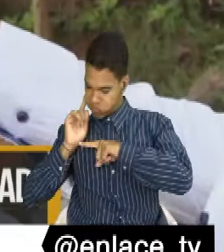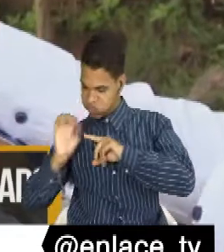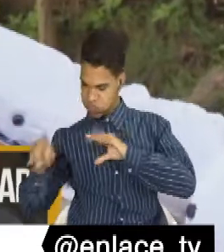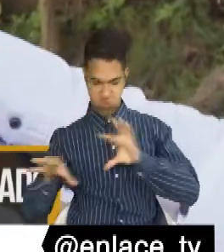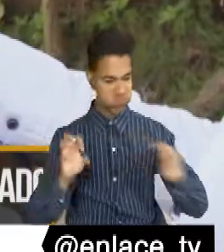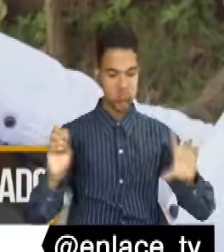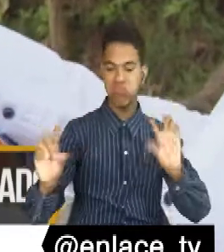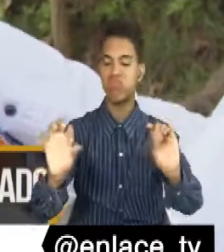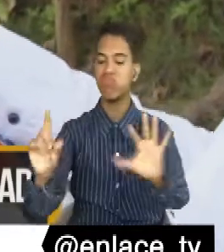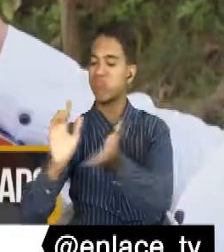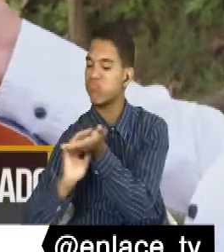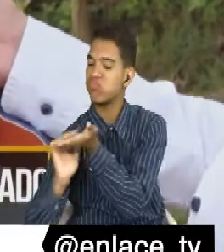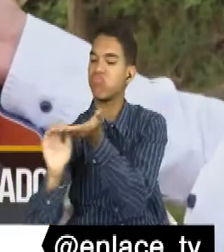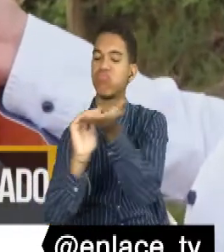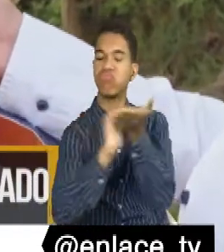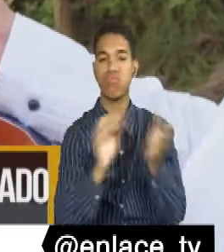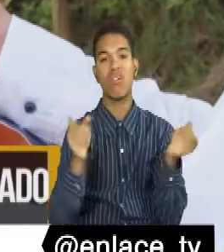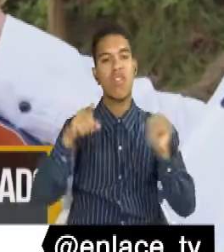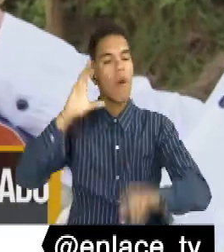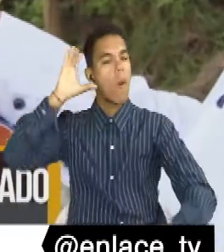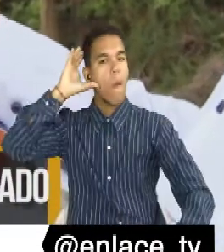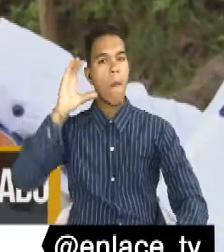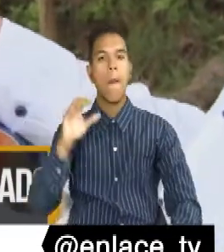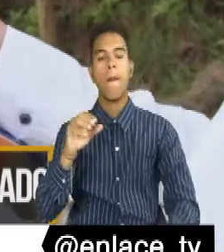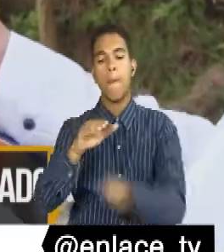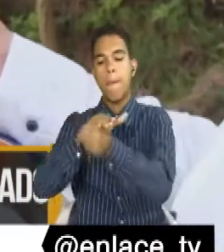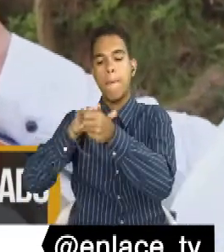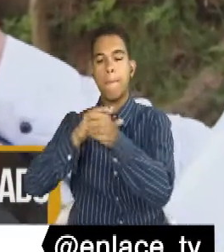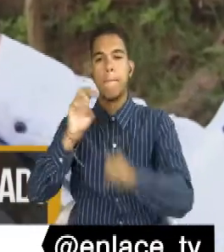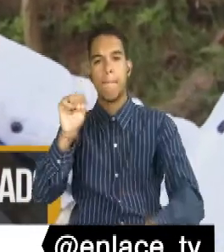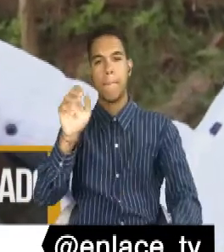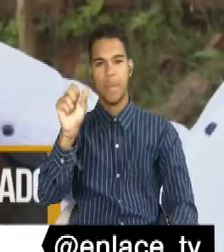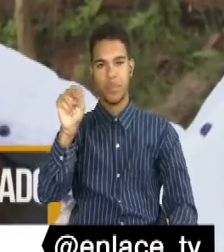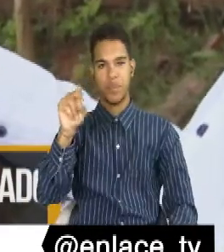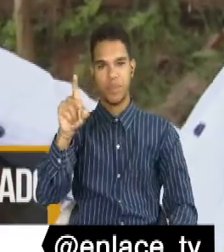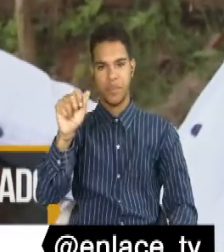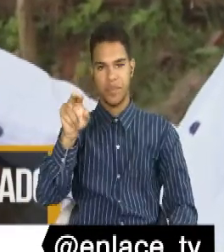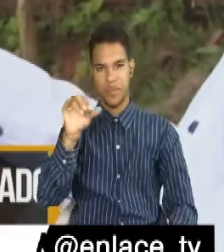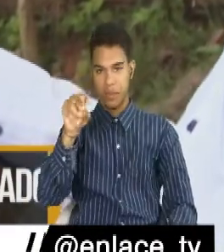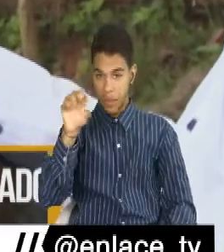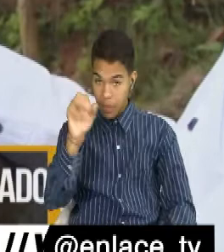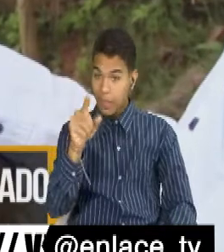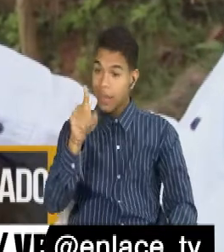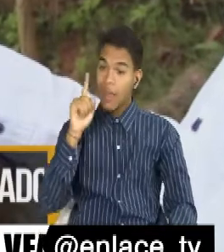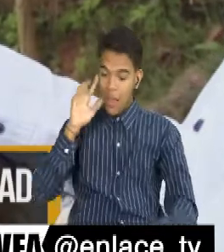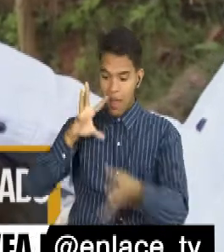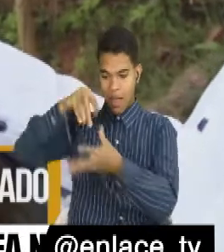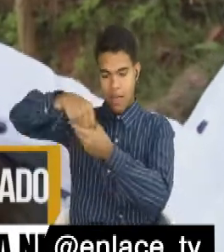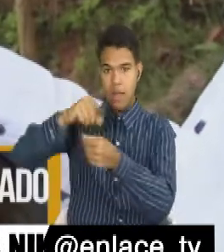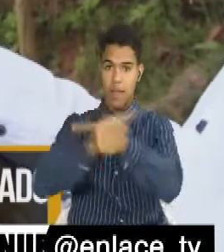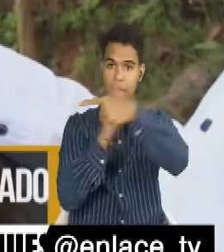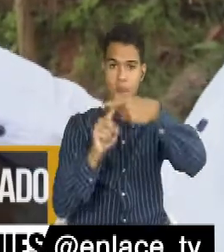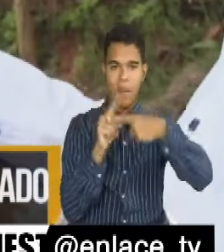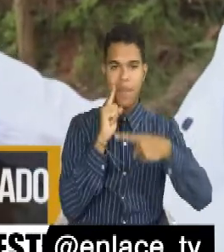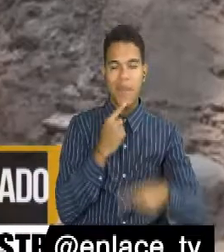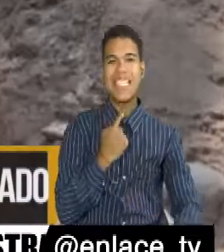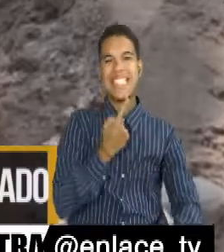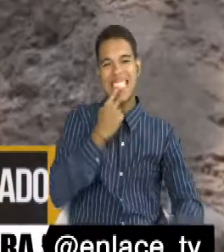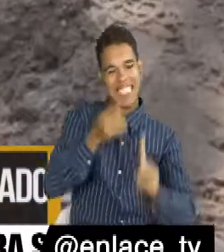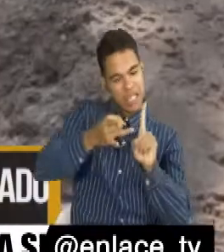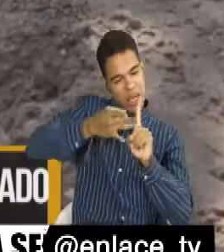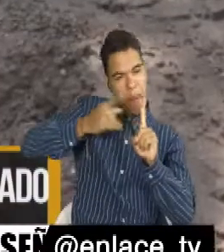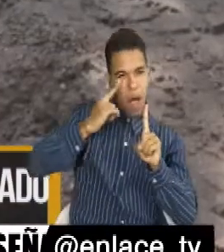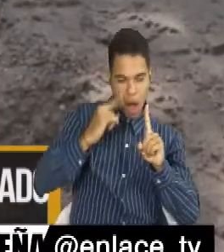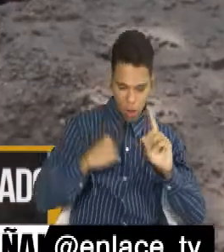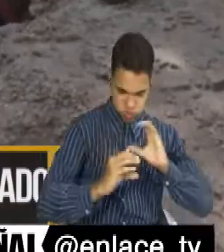al igual estamos haciendo el alcantarillado para posteriormente entrar a intervenir con autopavimentación. Entonces estamos trabajando en conjunto